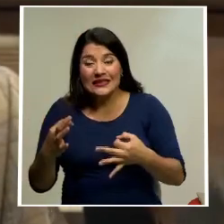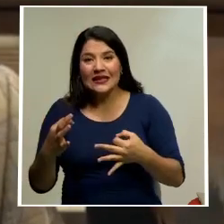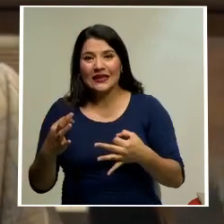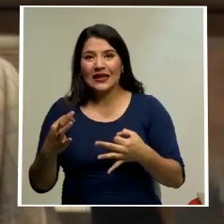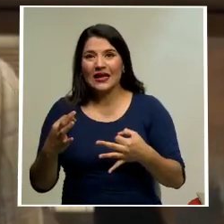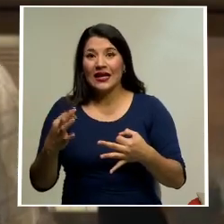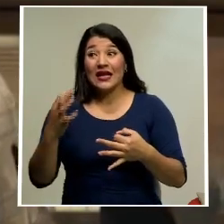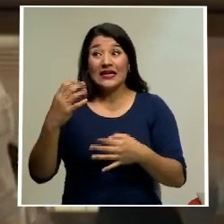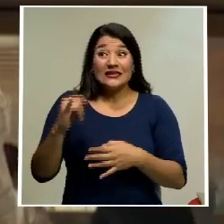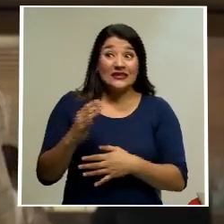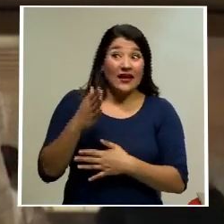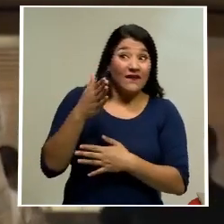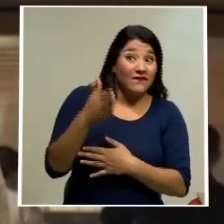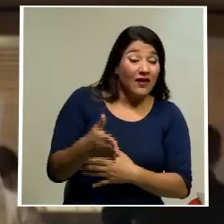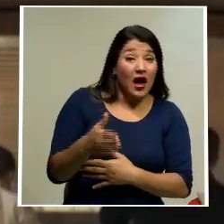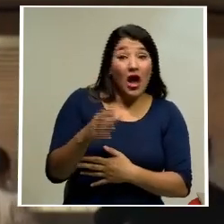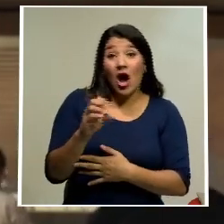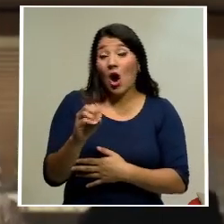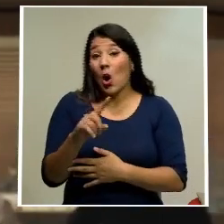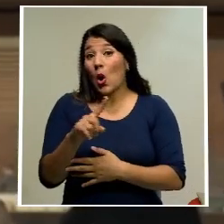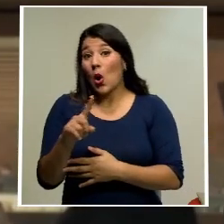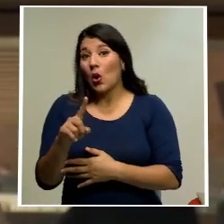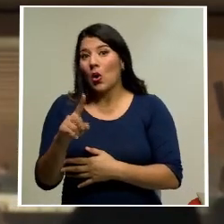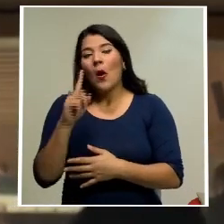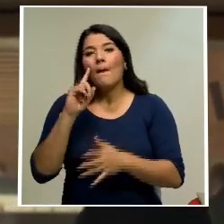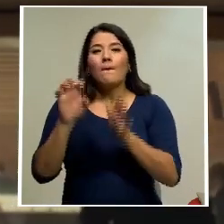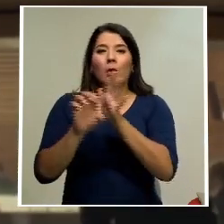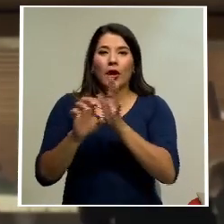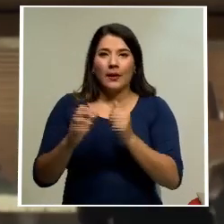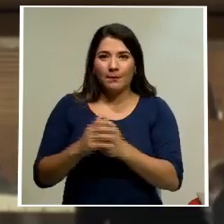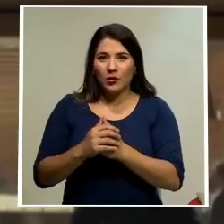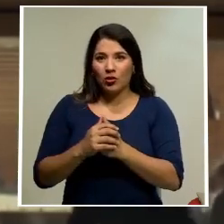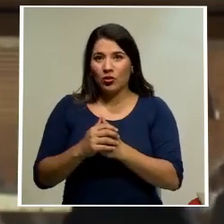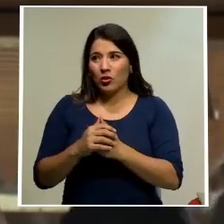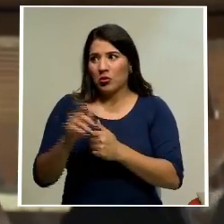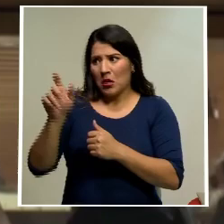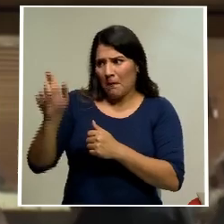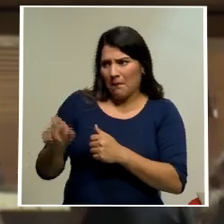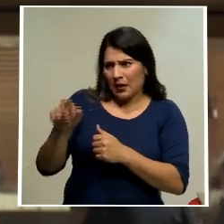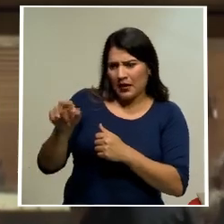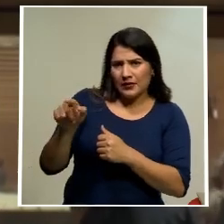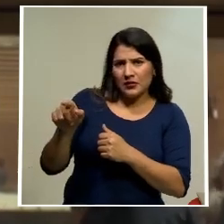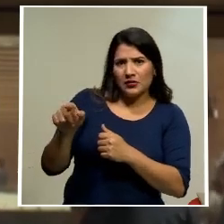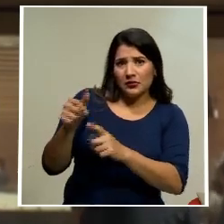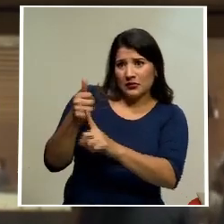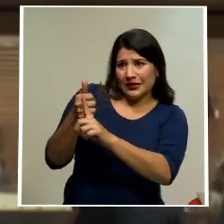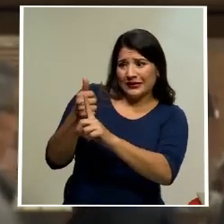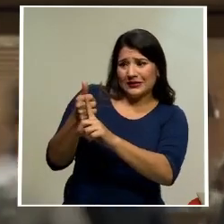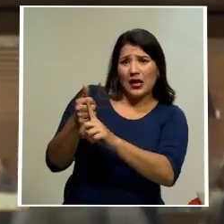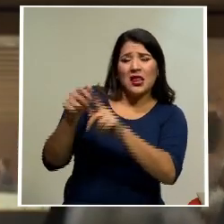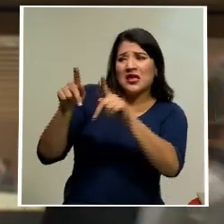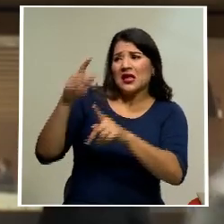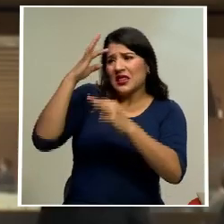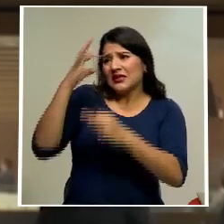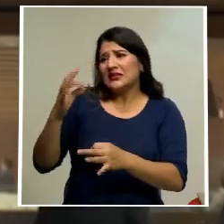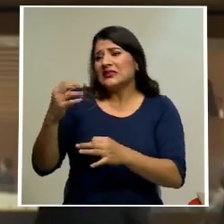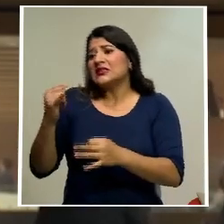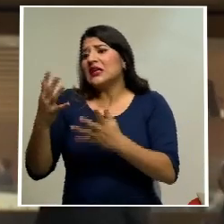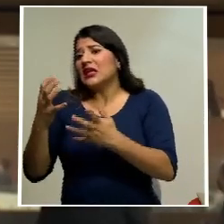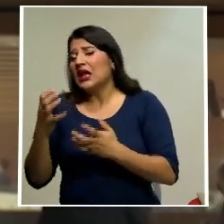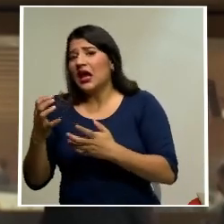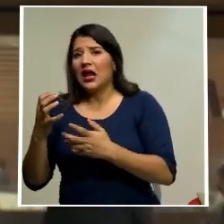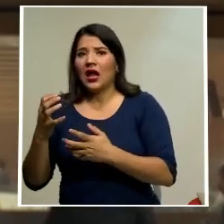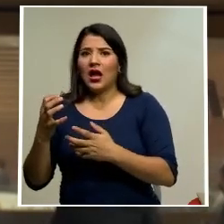la inclinación sexual que quiere tener la persona es un derecho humano. Igualmente,